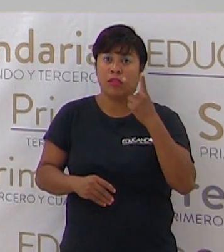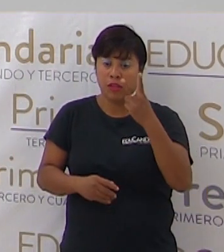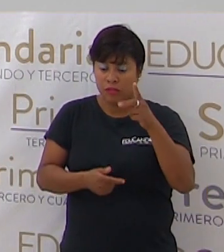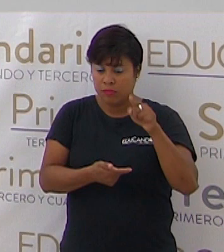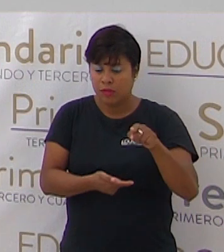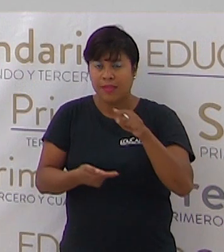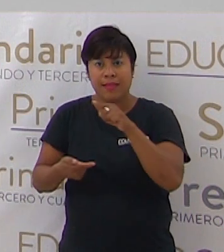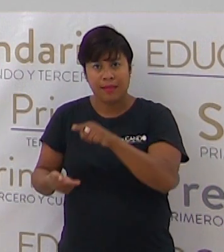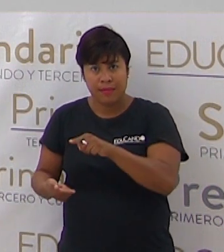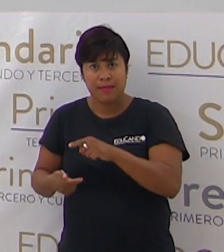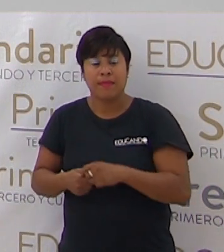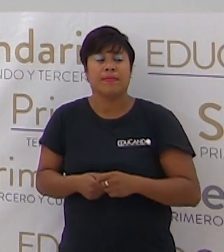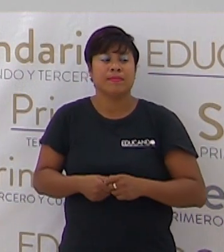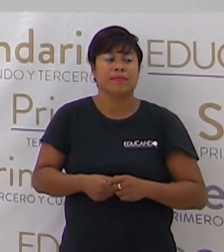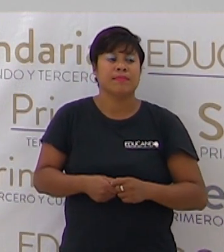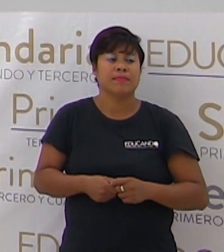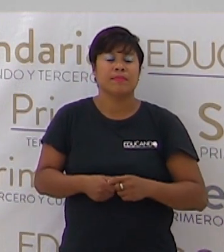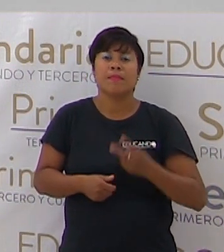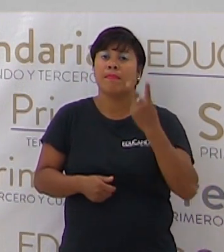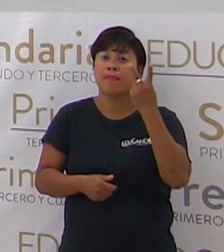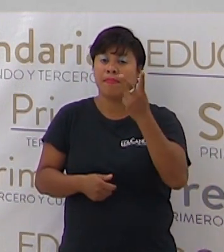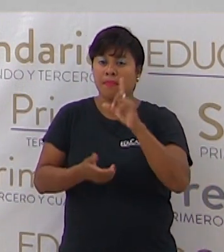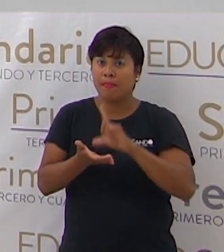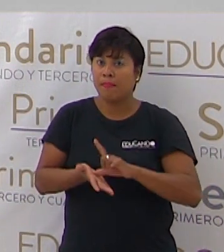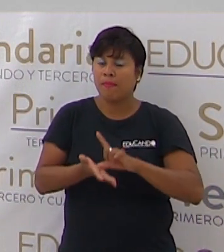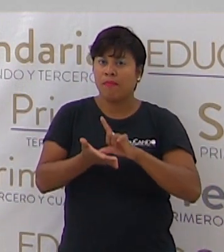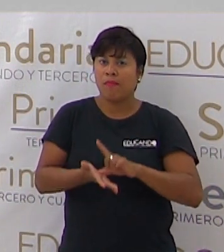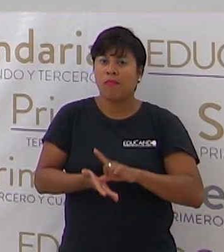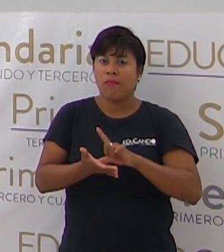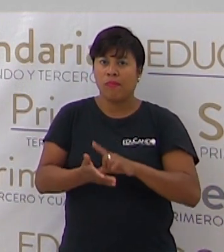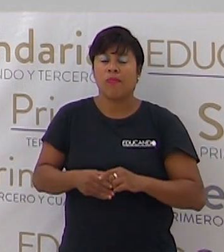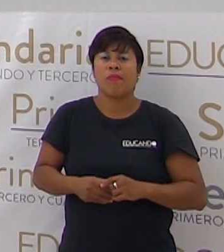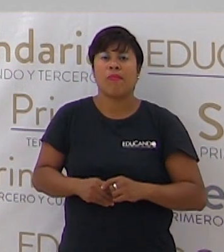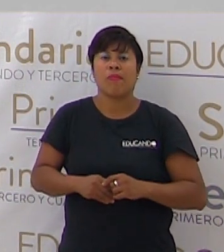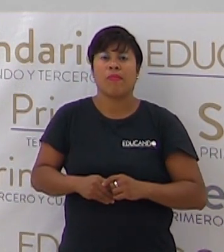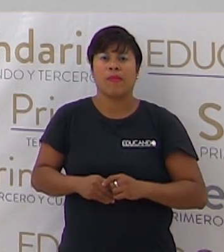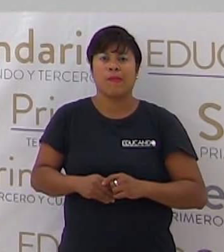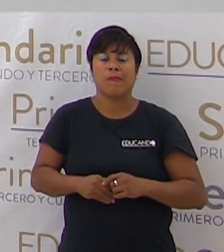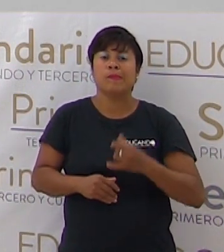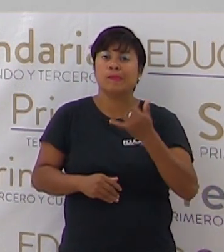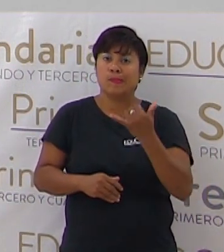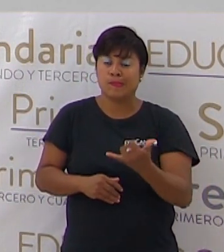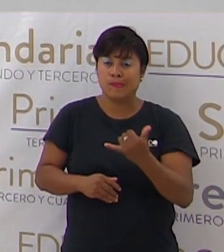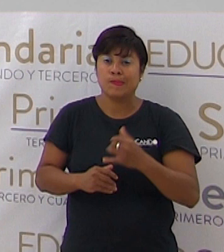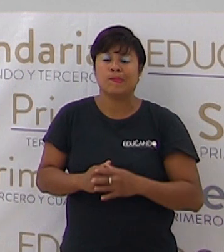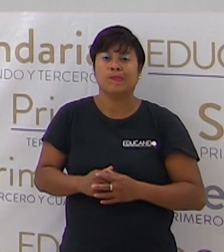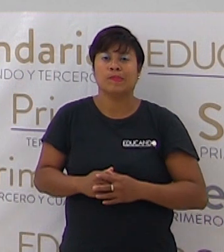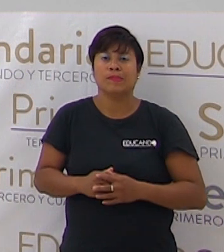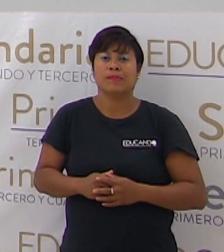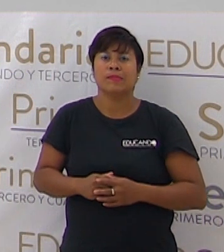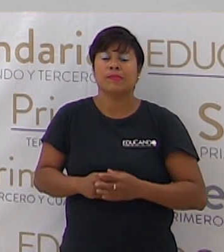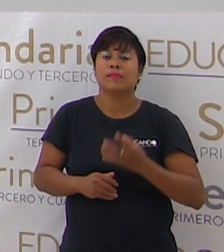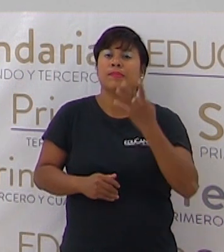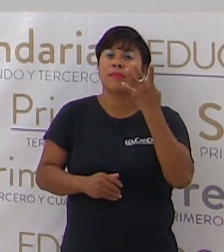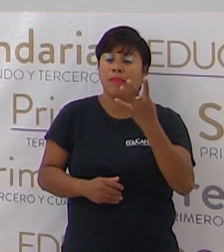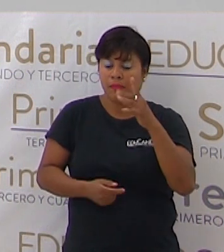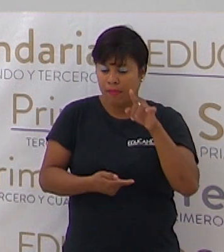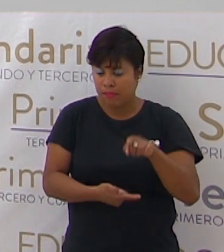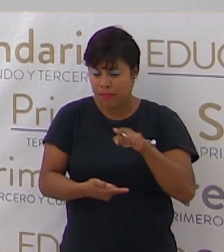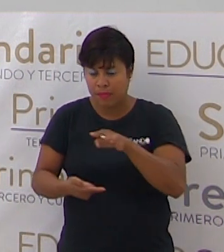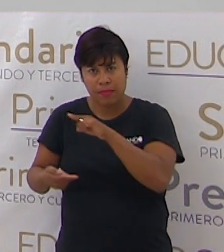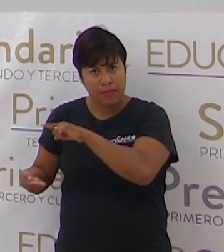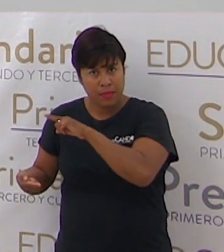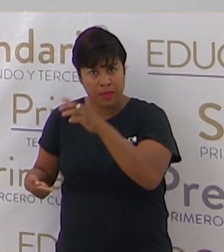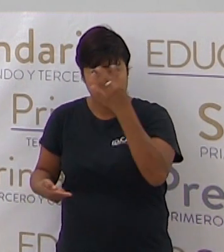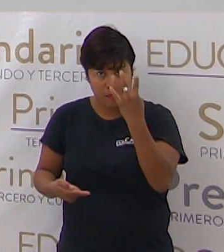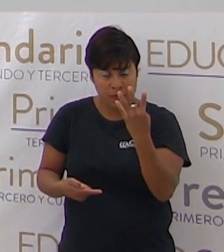2 botellas de 2 litros y 4 botellas